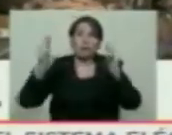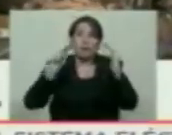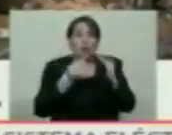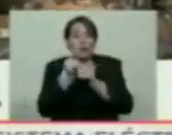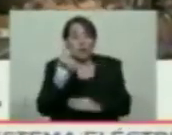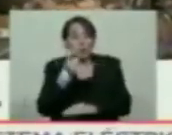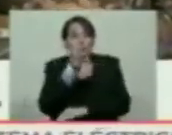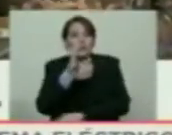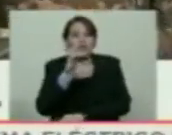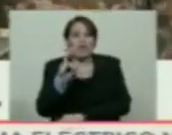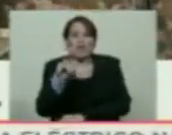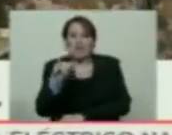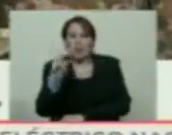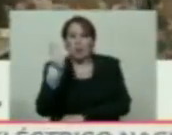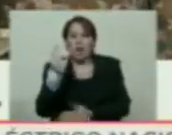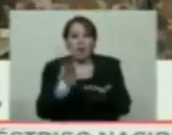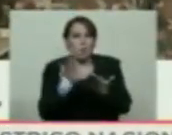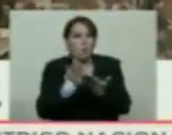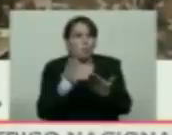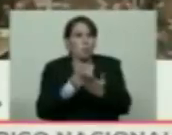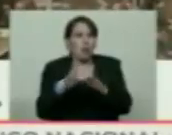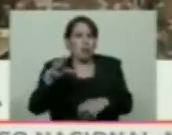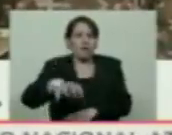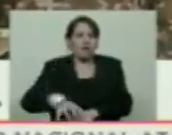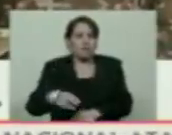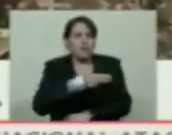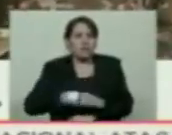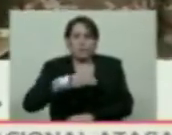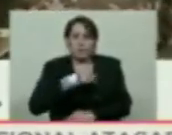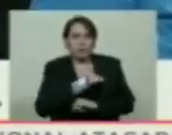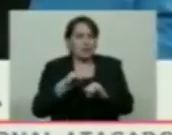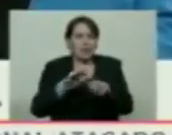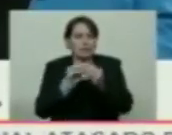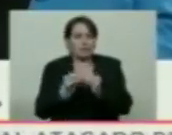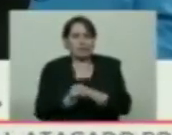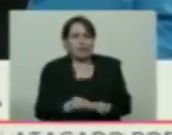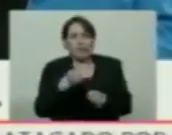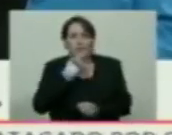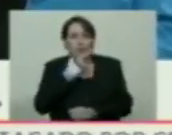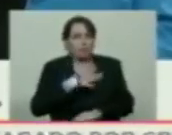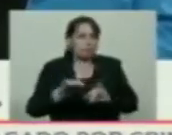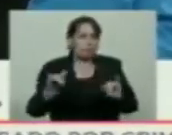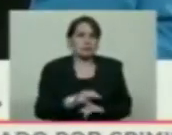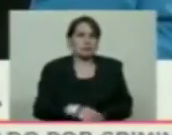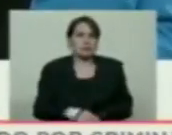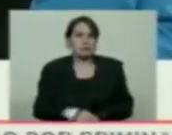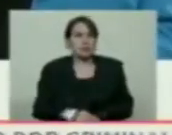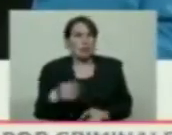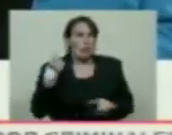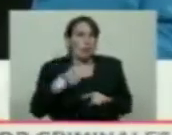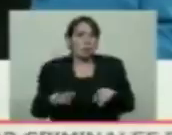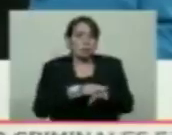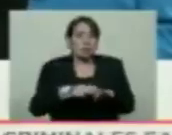CDI, una institución educativa y una base de misión fueron completamente rehabilitadas. Asimismo, destacó que el Ministerio del Poder Popular para